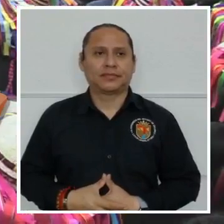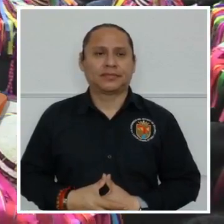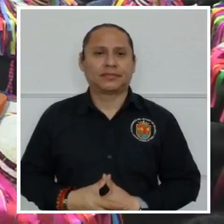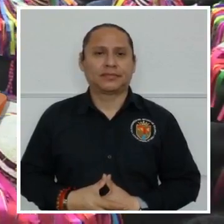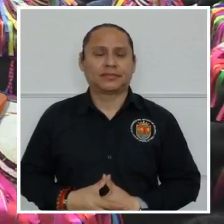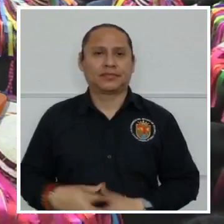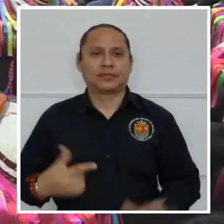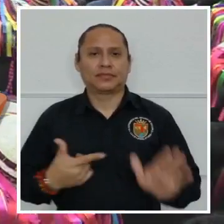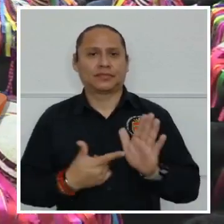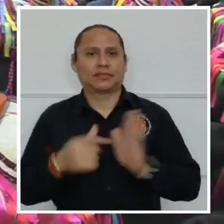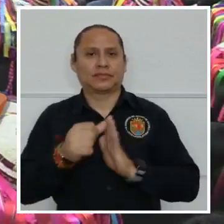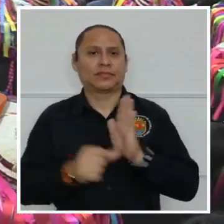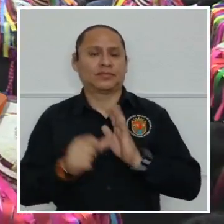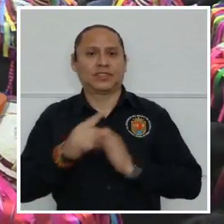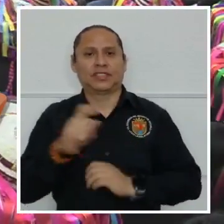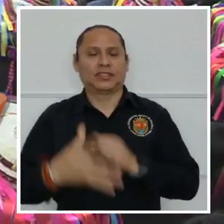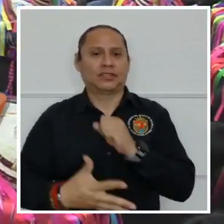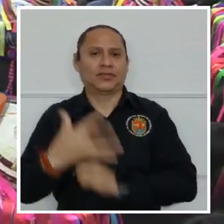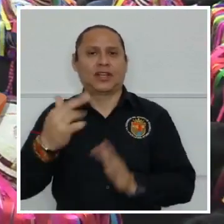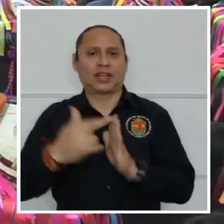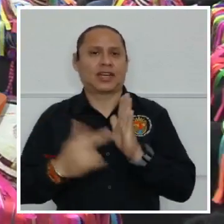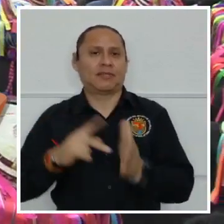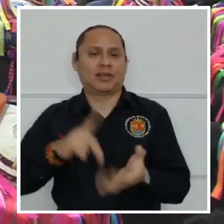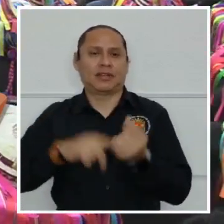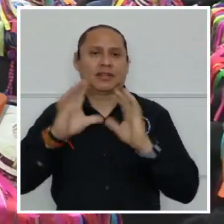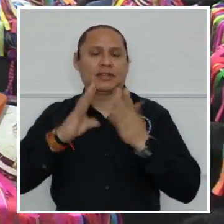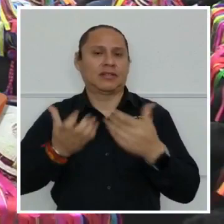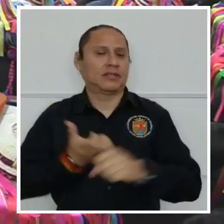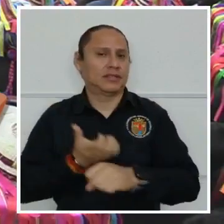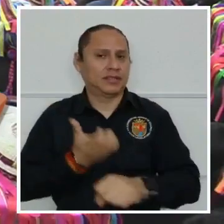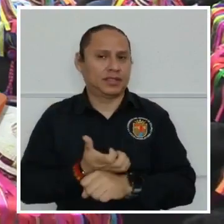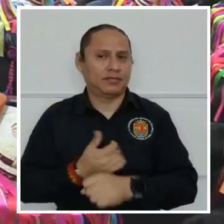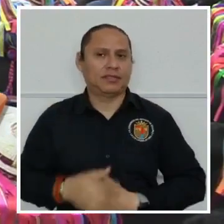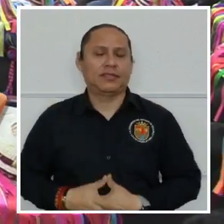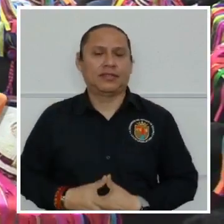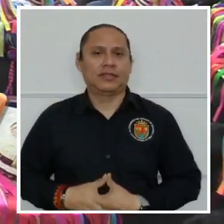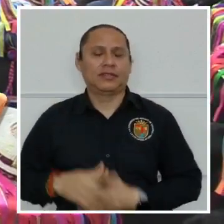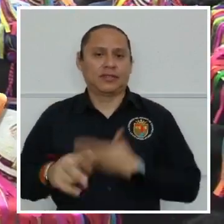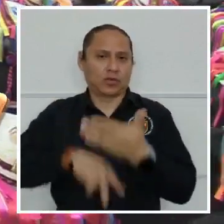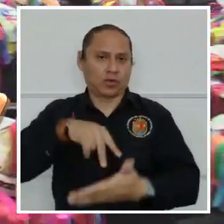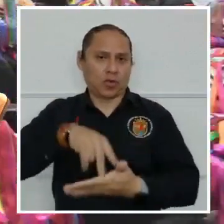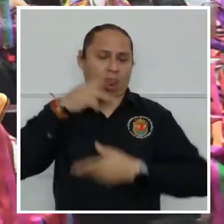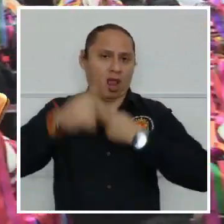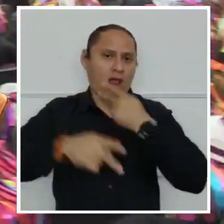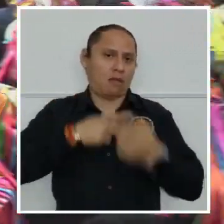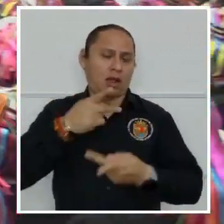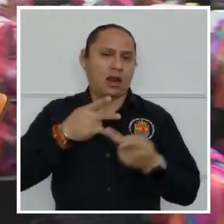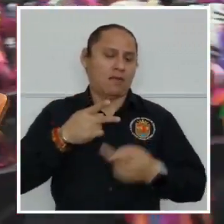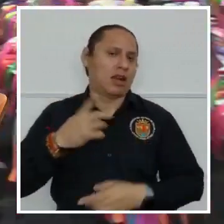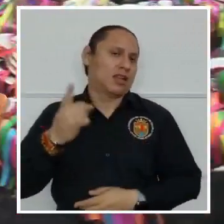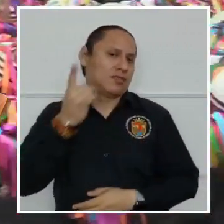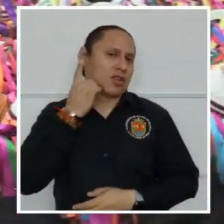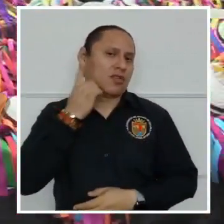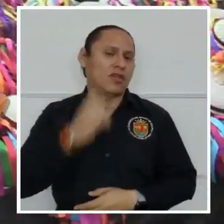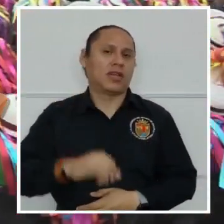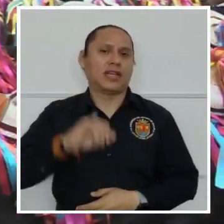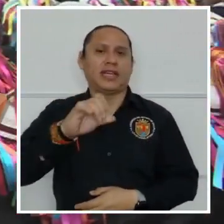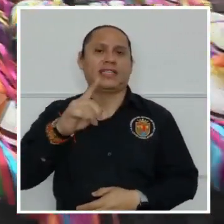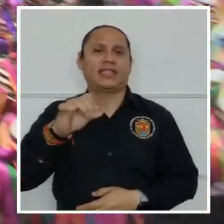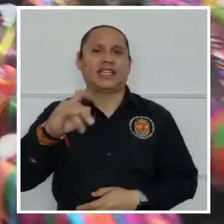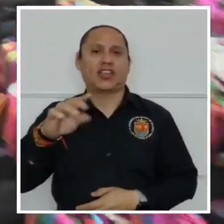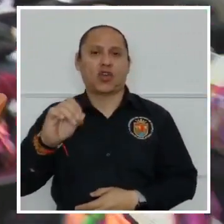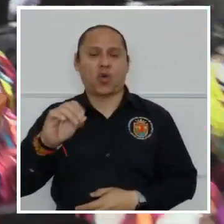Con fundamento en el artículo 115 del reglamento interior de este Poder Legislativo, Se concede el uso de la palabra al